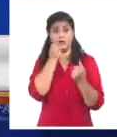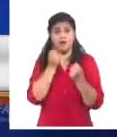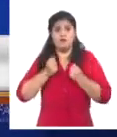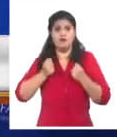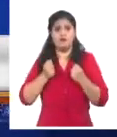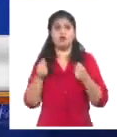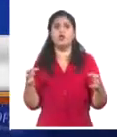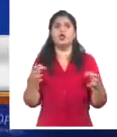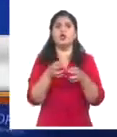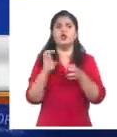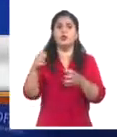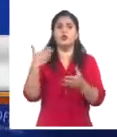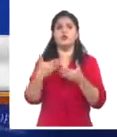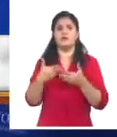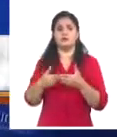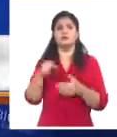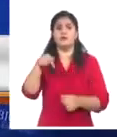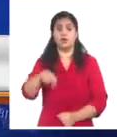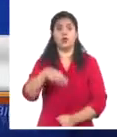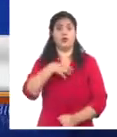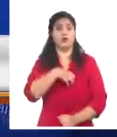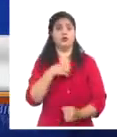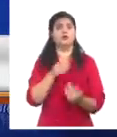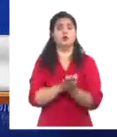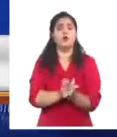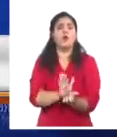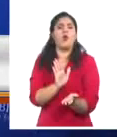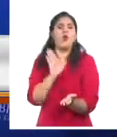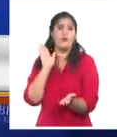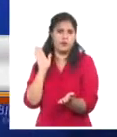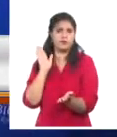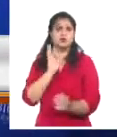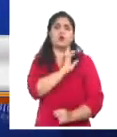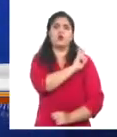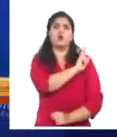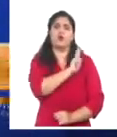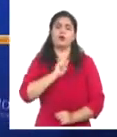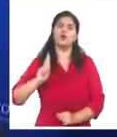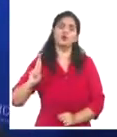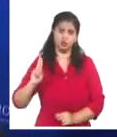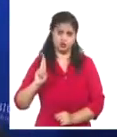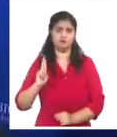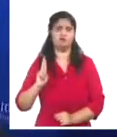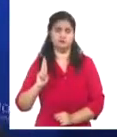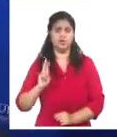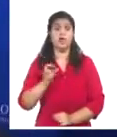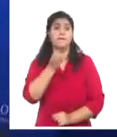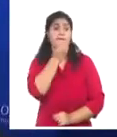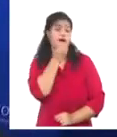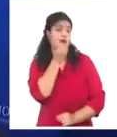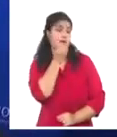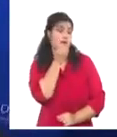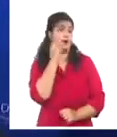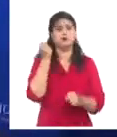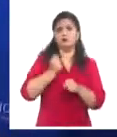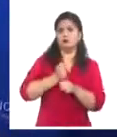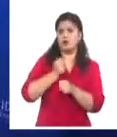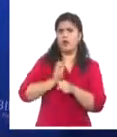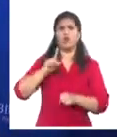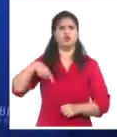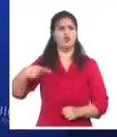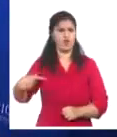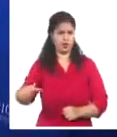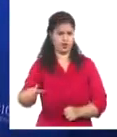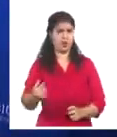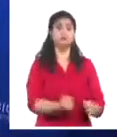tanto hoy tenemos un gran compromiso con nuestro país para poder justamente articularnos de todas esas medidas que nos ha